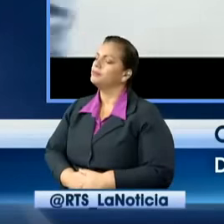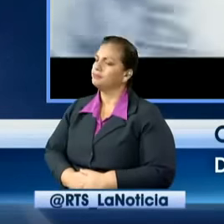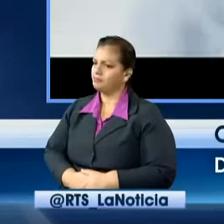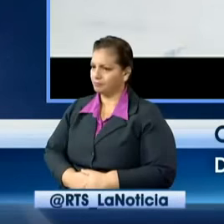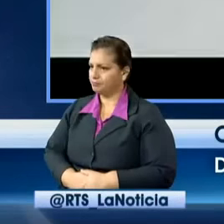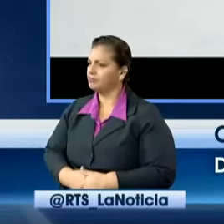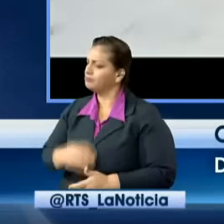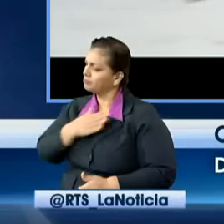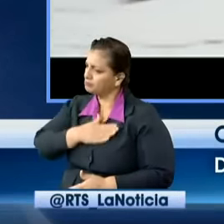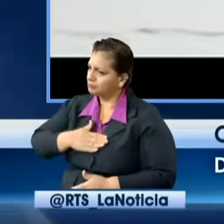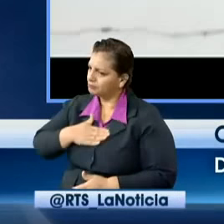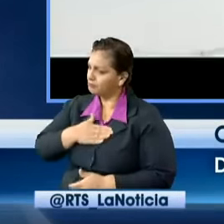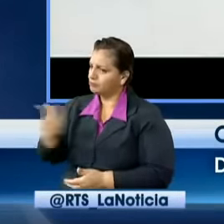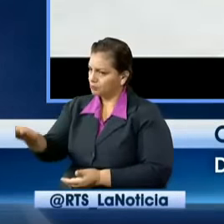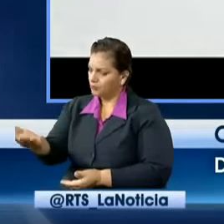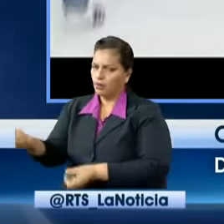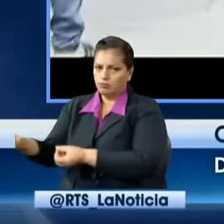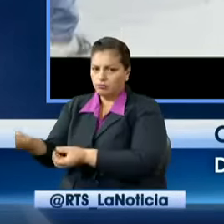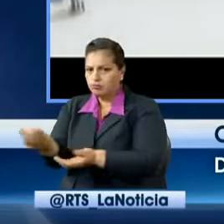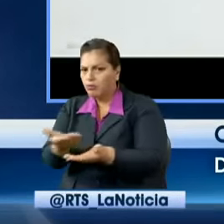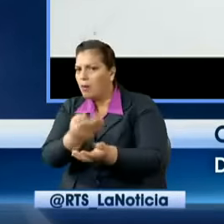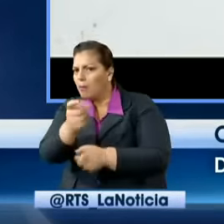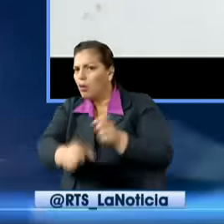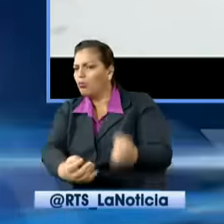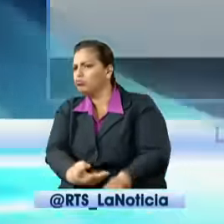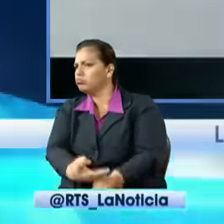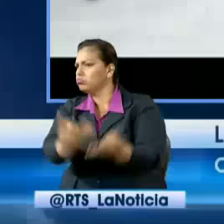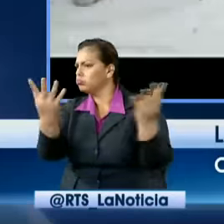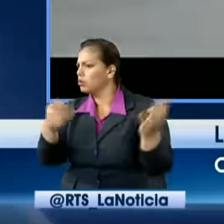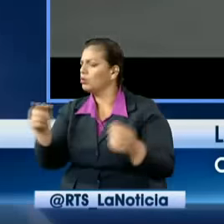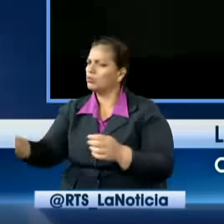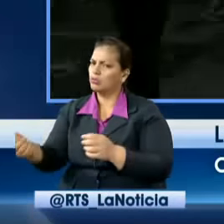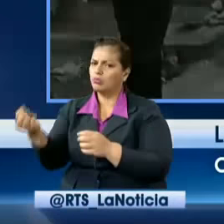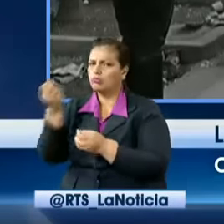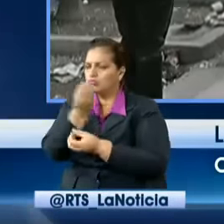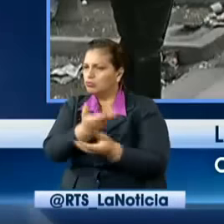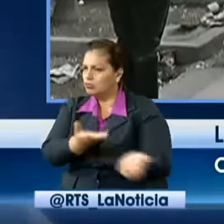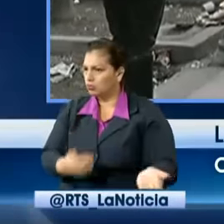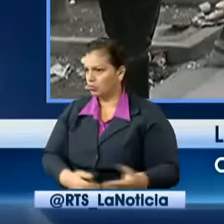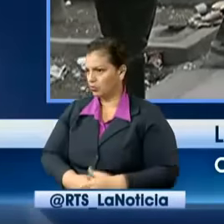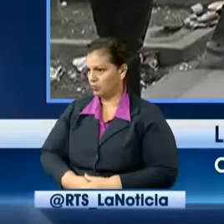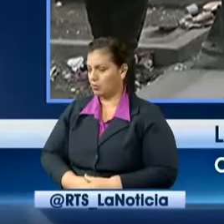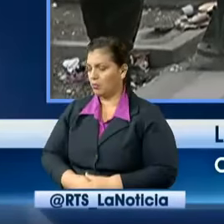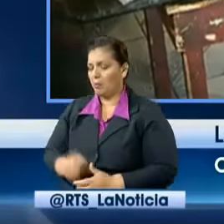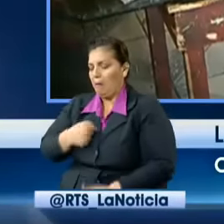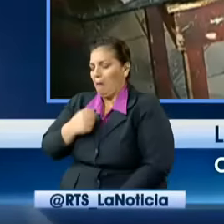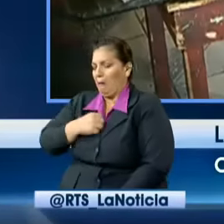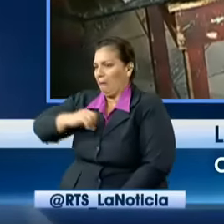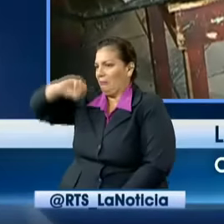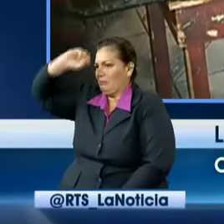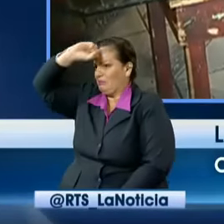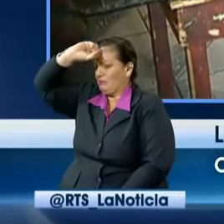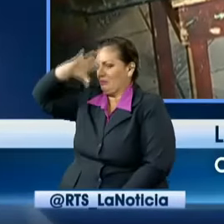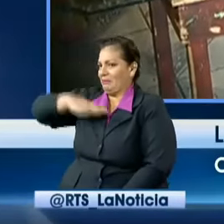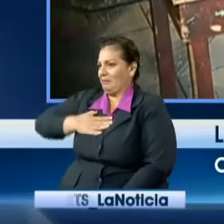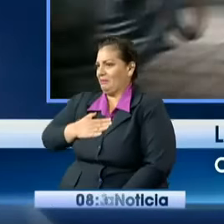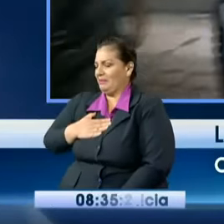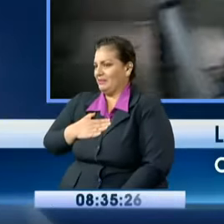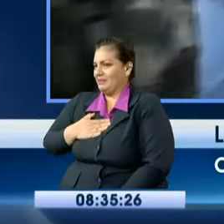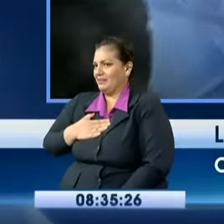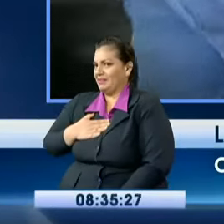público le dé un mensaje de confianza en nuestra policía. Mire, me acabo de enterar, y digo a lo mejor por ignorancia, porque no me he preocupado por